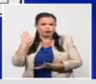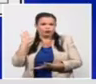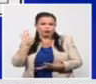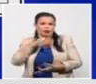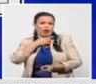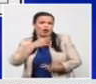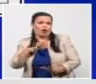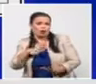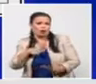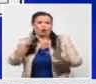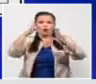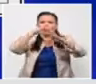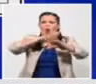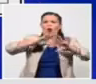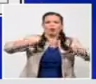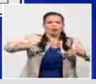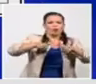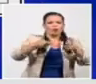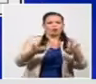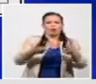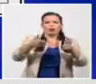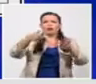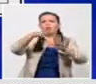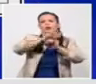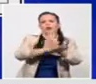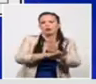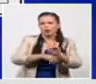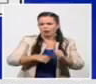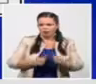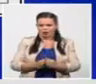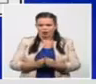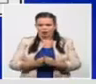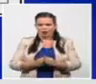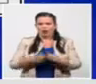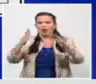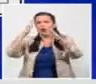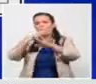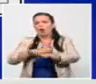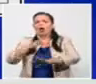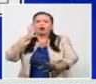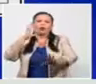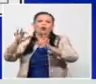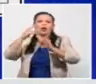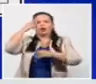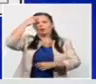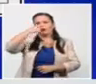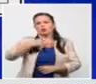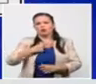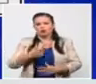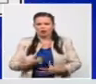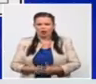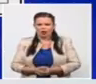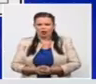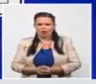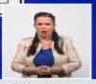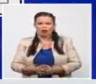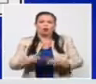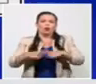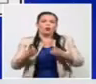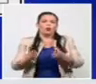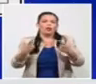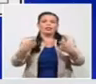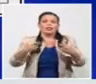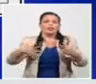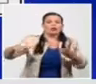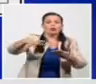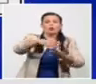medidas, si no protegemos primero a toda la población, para no hablar solo de los pediátricos, porque también